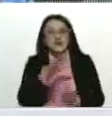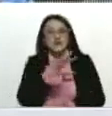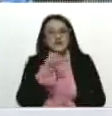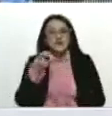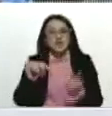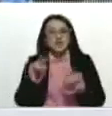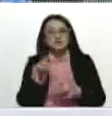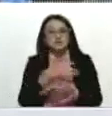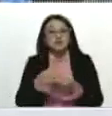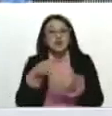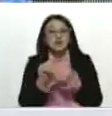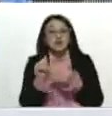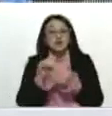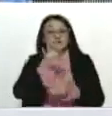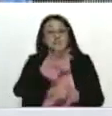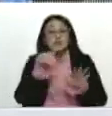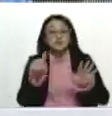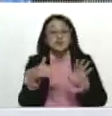56.512 millones de dólares,